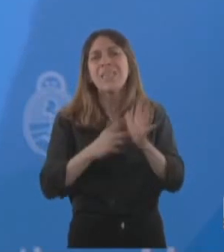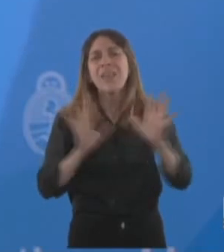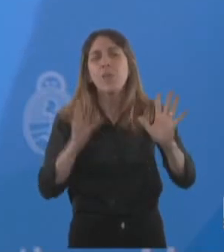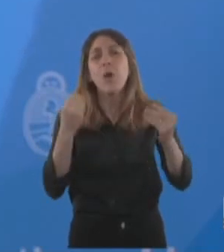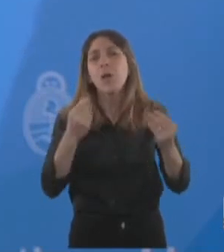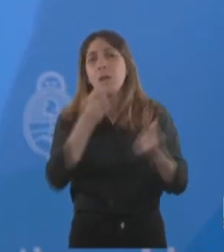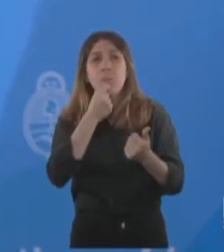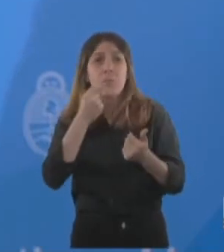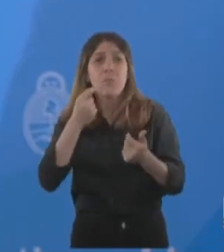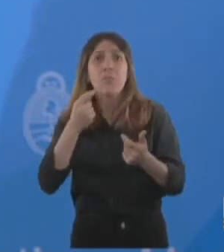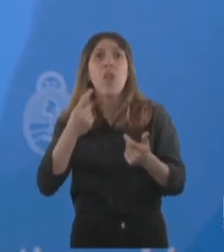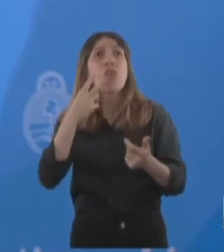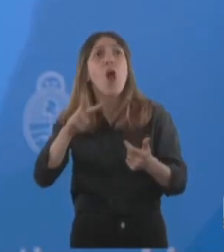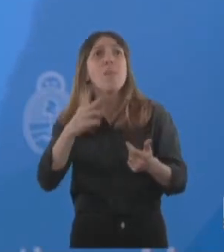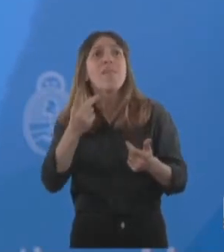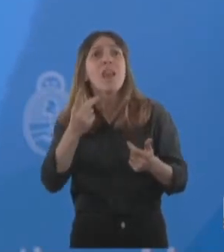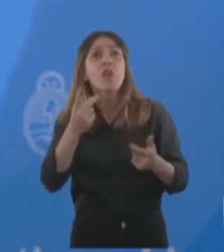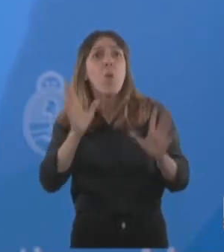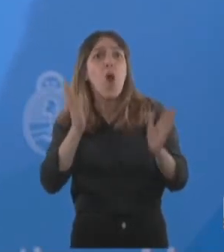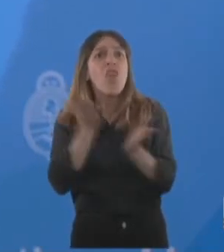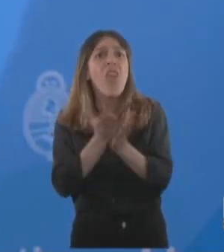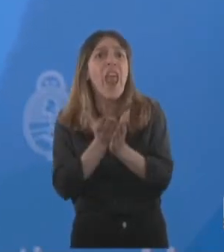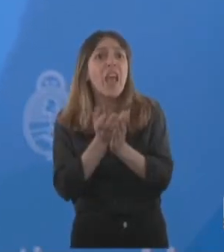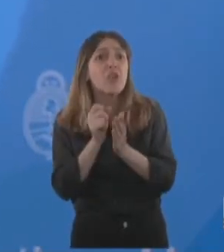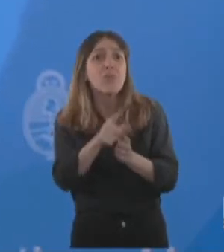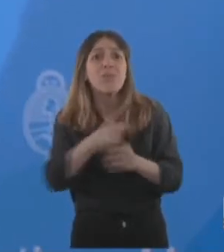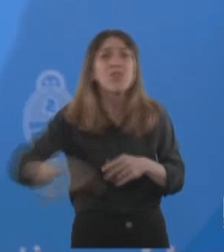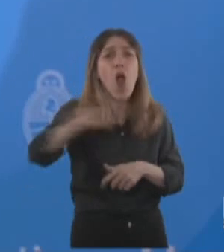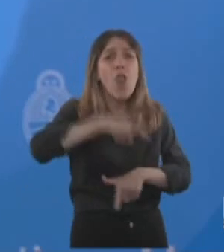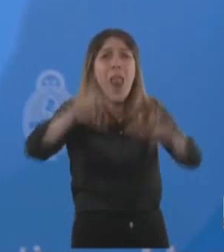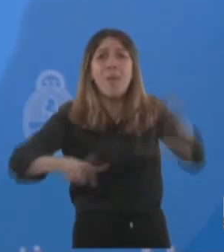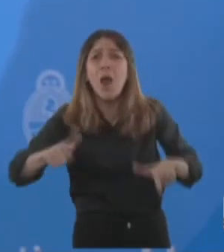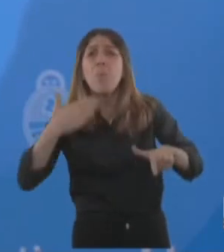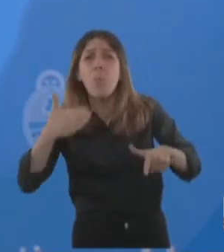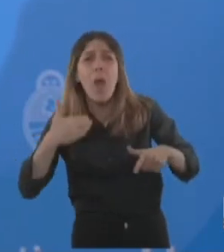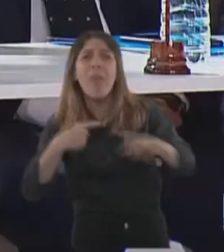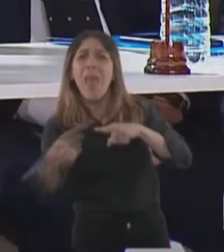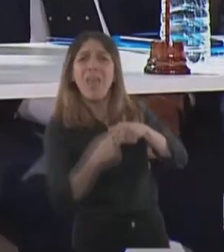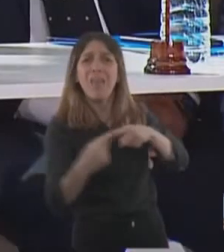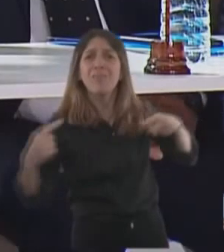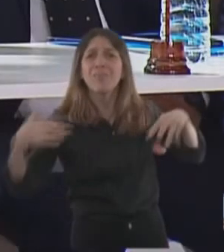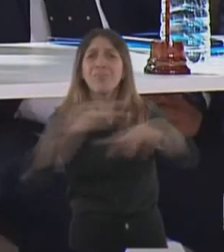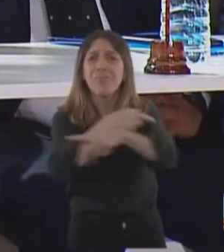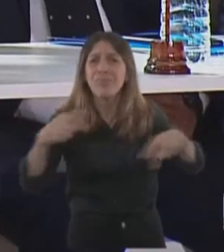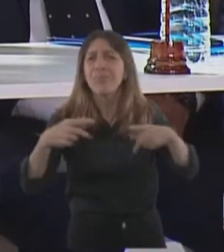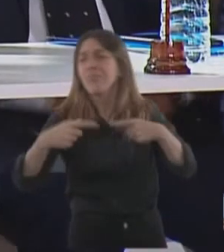humano. Todo ciudadano tiene derecho a poder transitar seguros por las calles.